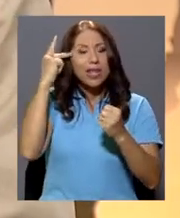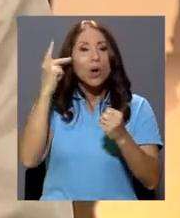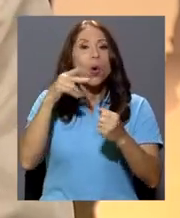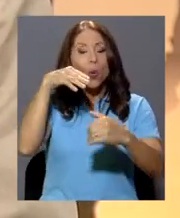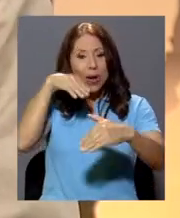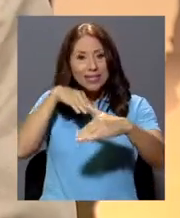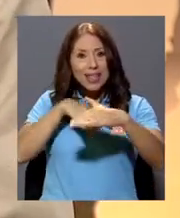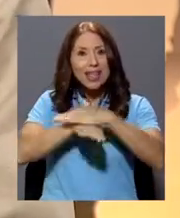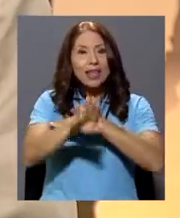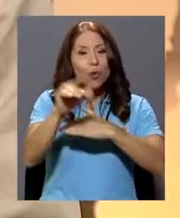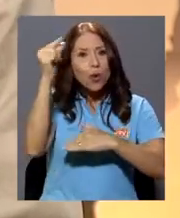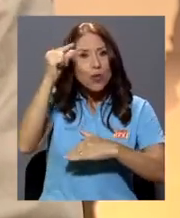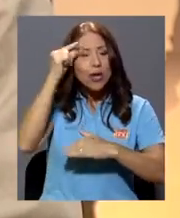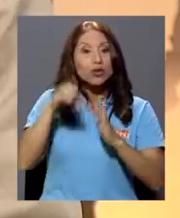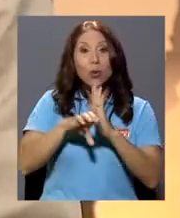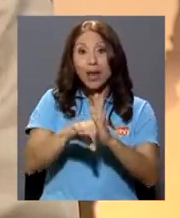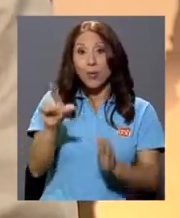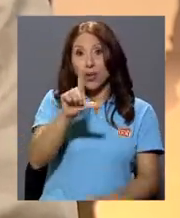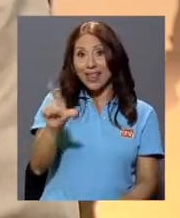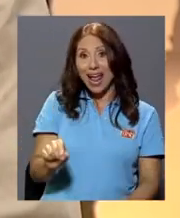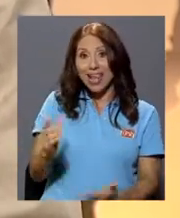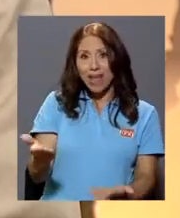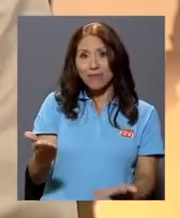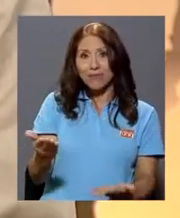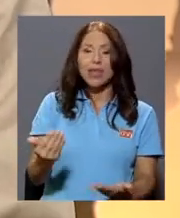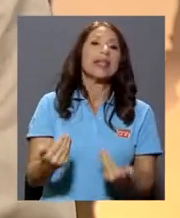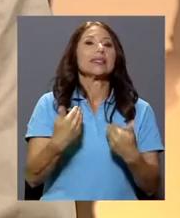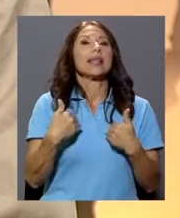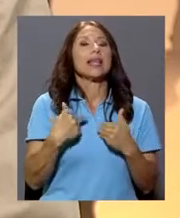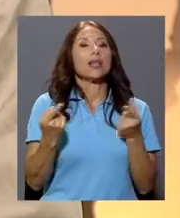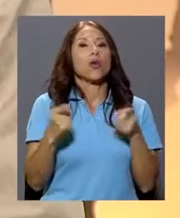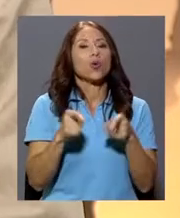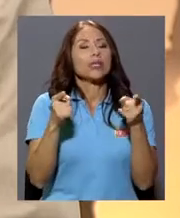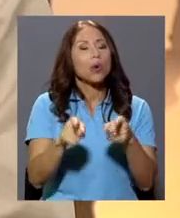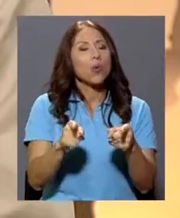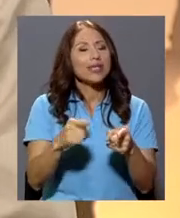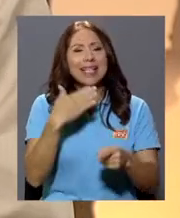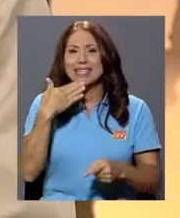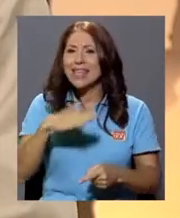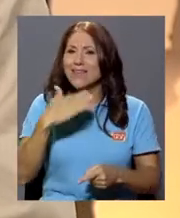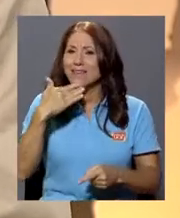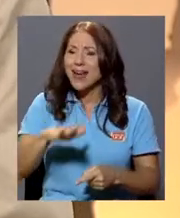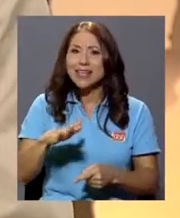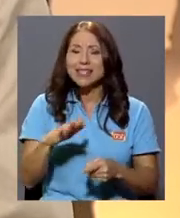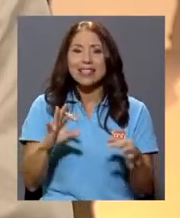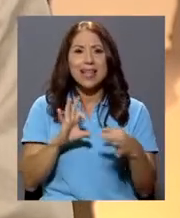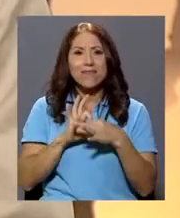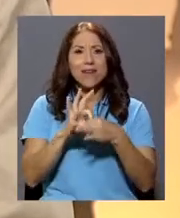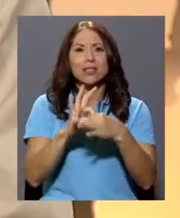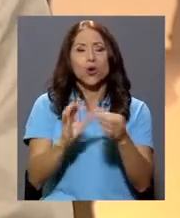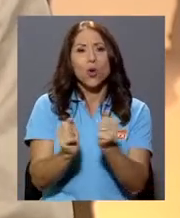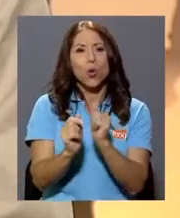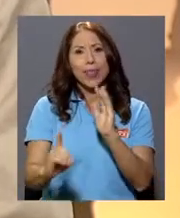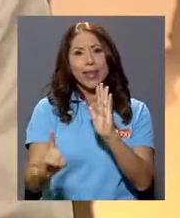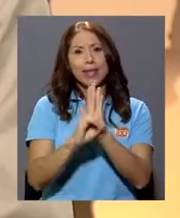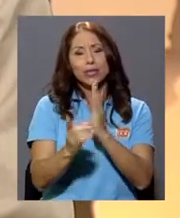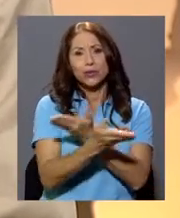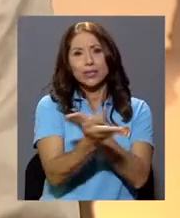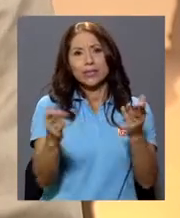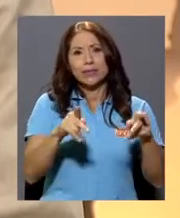gobiernos como en Italia, por ejemplo, y están teniendo consecuencias nefastas en relación con los derechos de esas